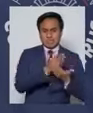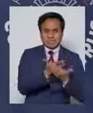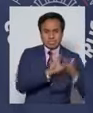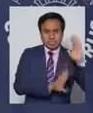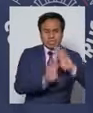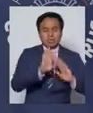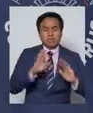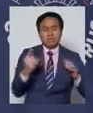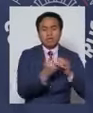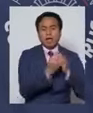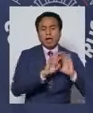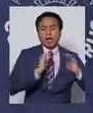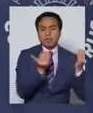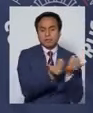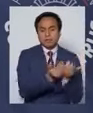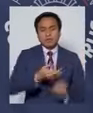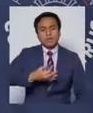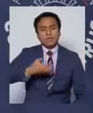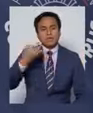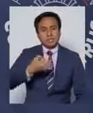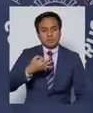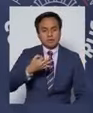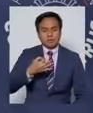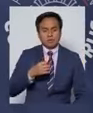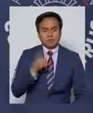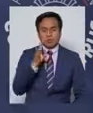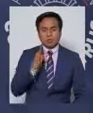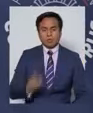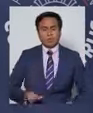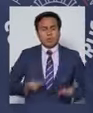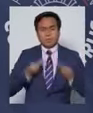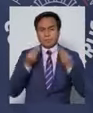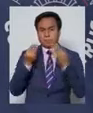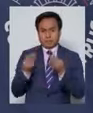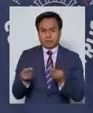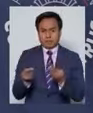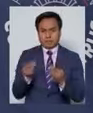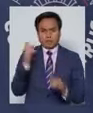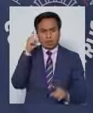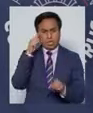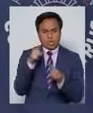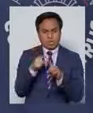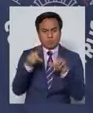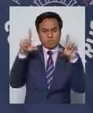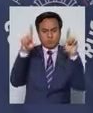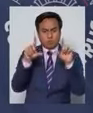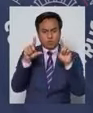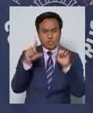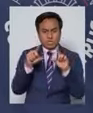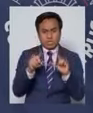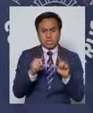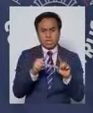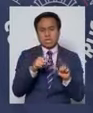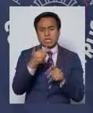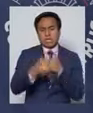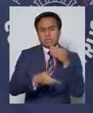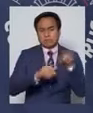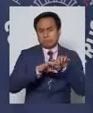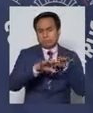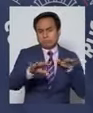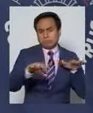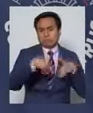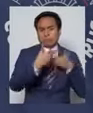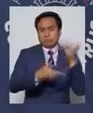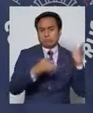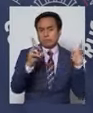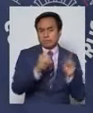medida de aislamiento que es efectiva, que no solo presta el objetivo de disminuir la contención, o sea, disminuir la propagación